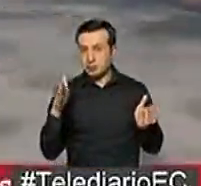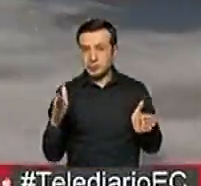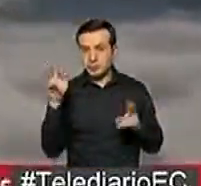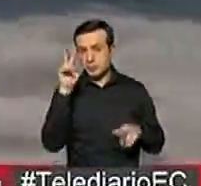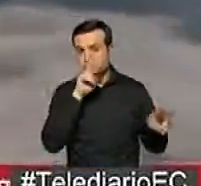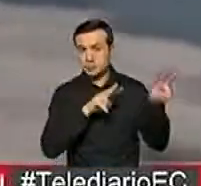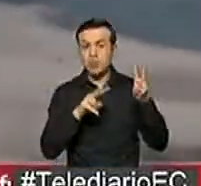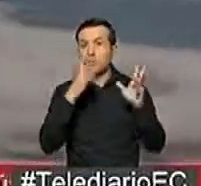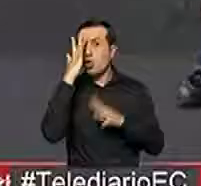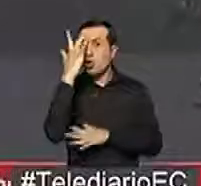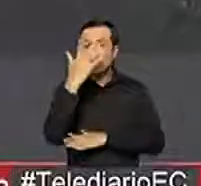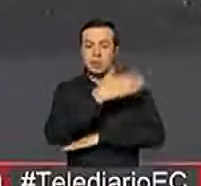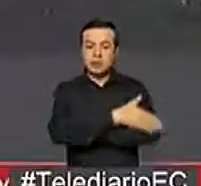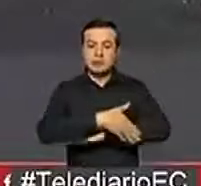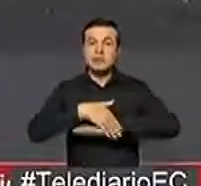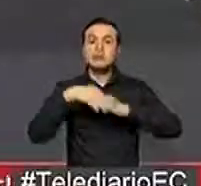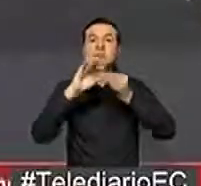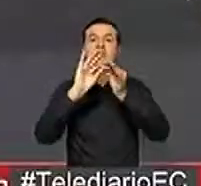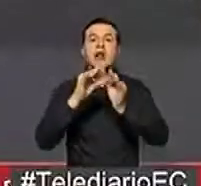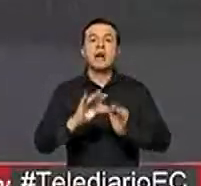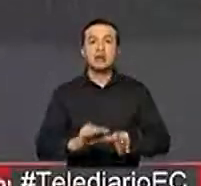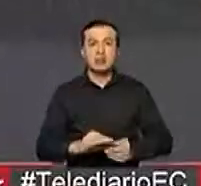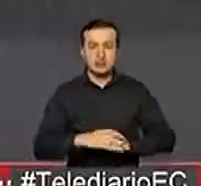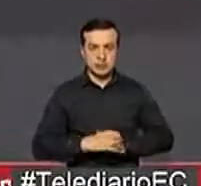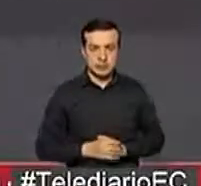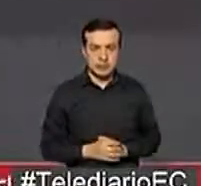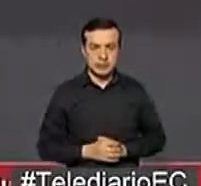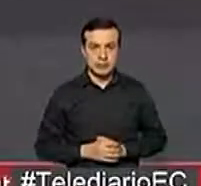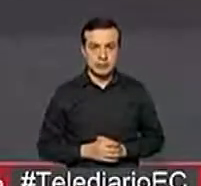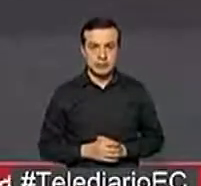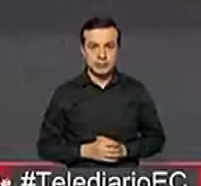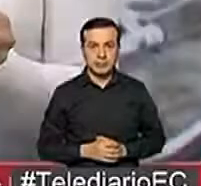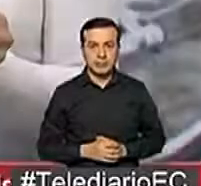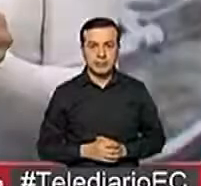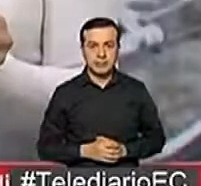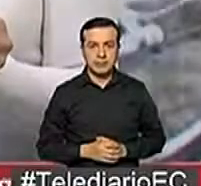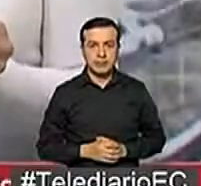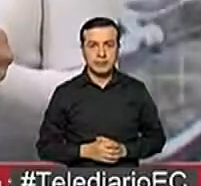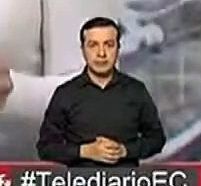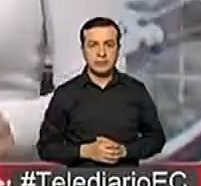de repavimentación. Javier Ceballos, Medios Públicos.